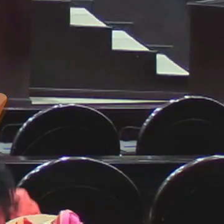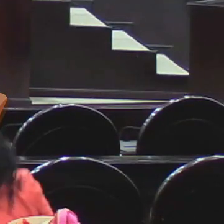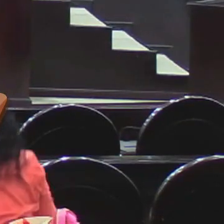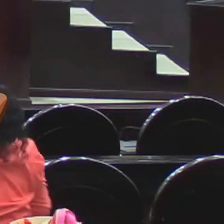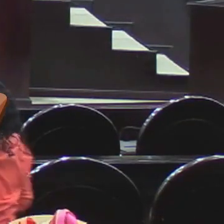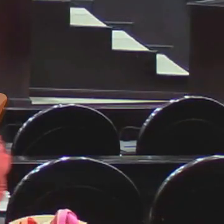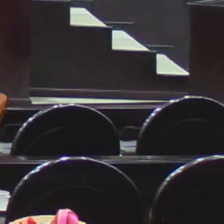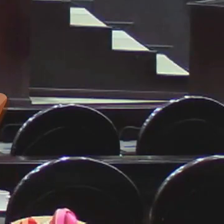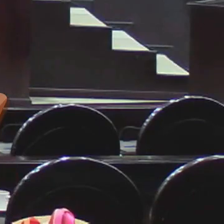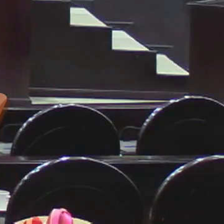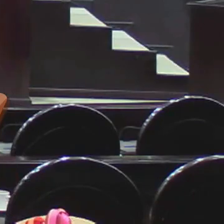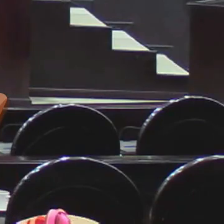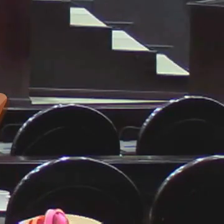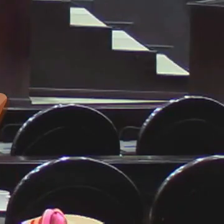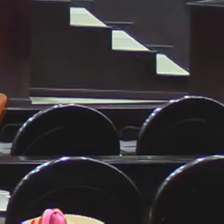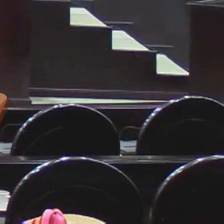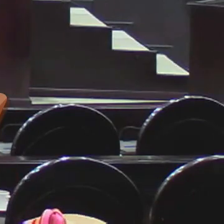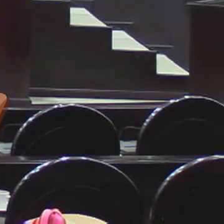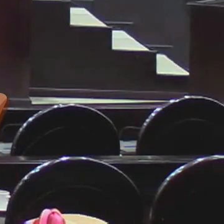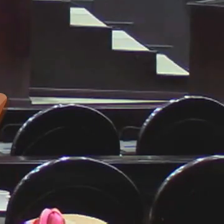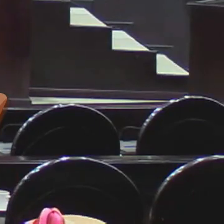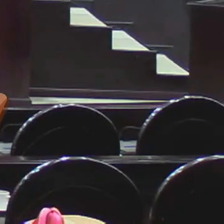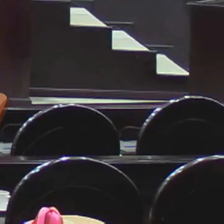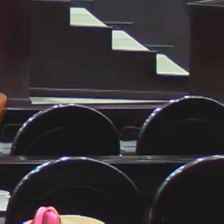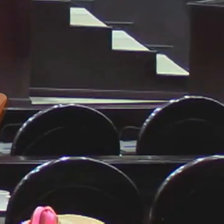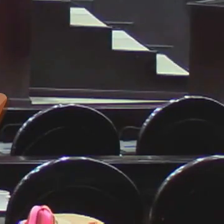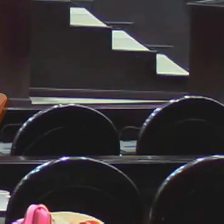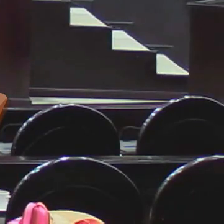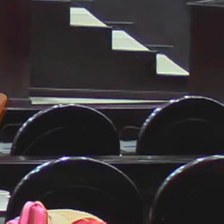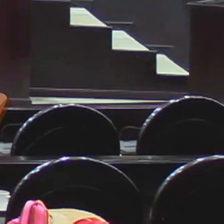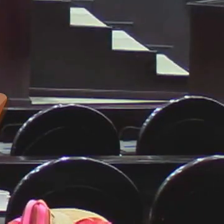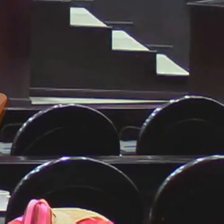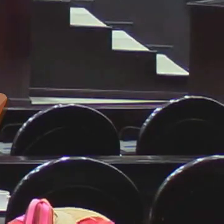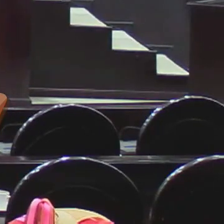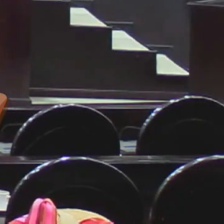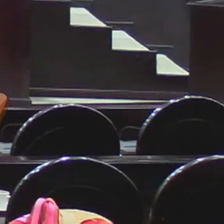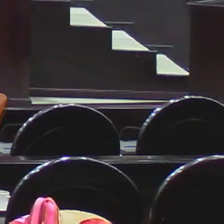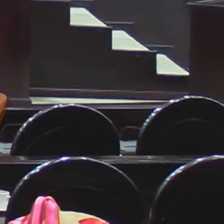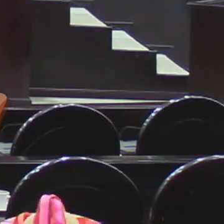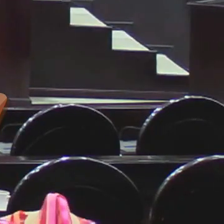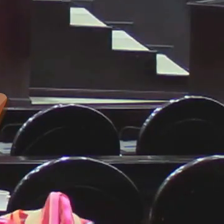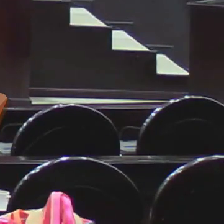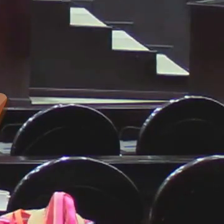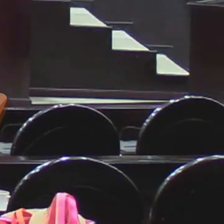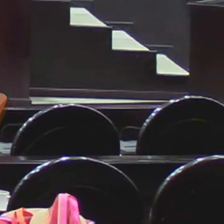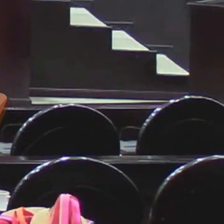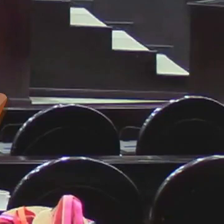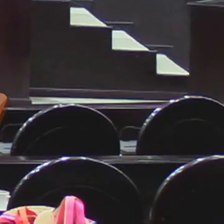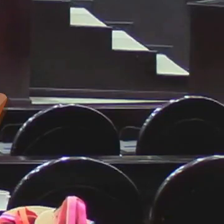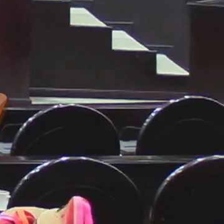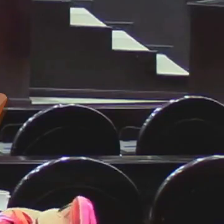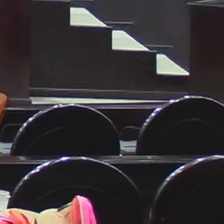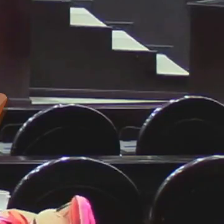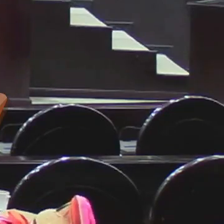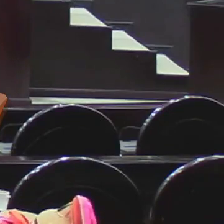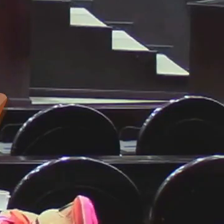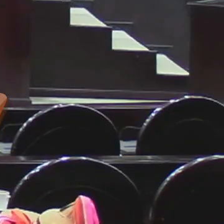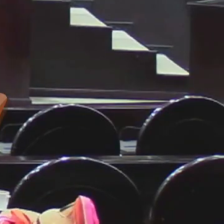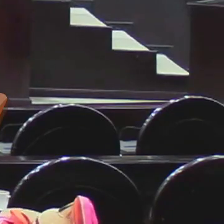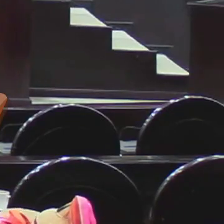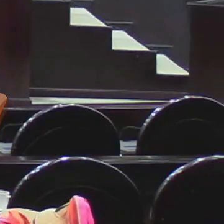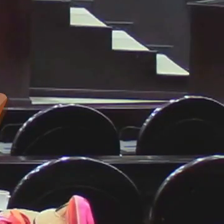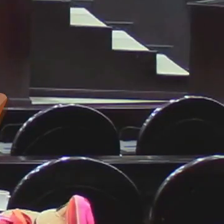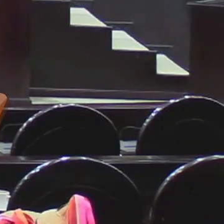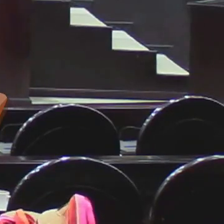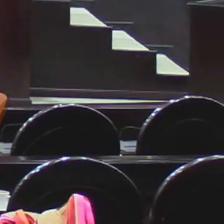debidamente anunciados los asuntos que se tratarán en la próxima sesión, diputada presidenta. No habiendo otro asunto que tratar, se levanta